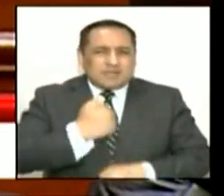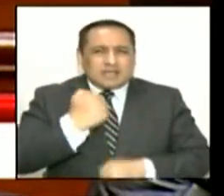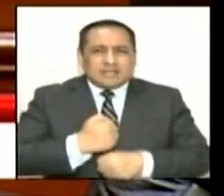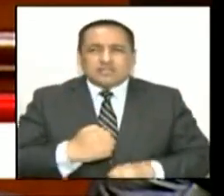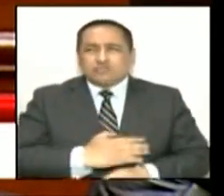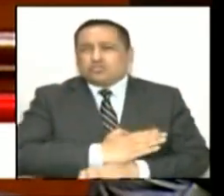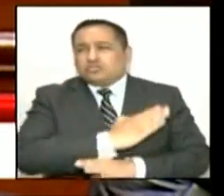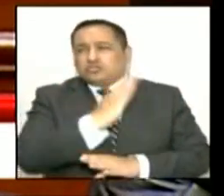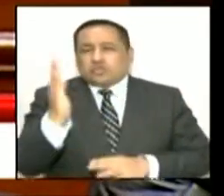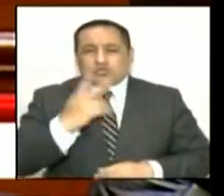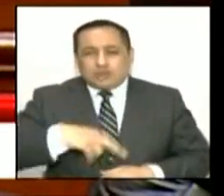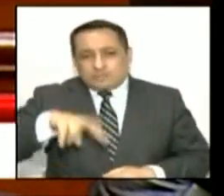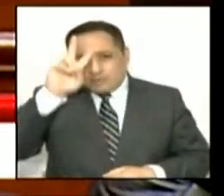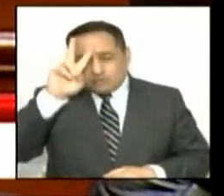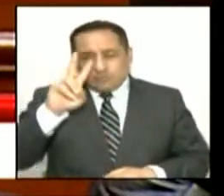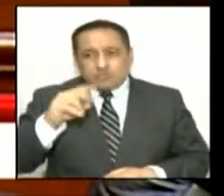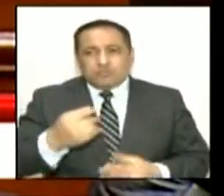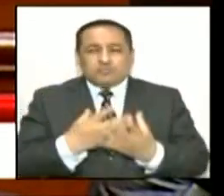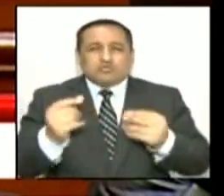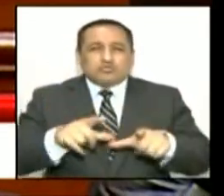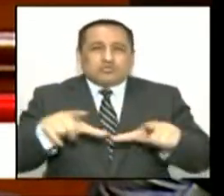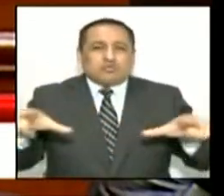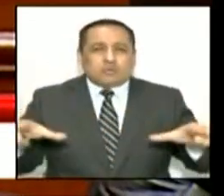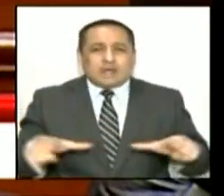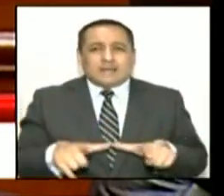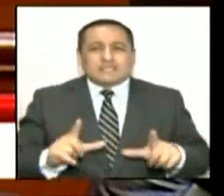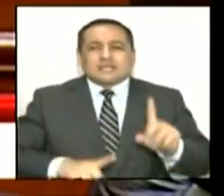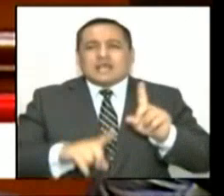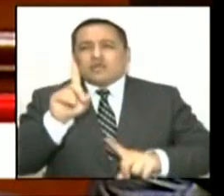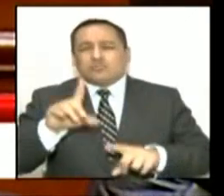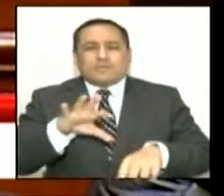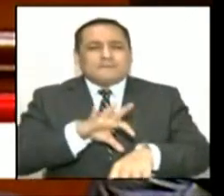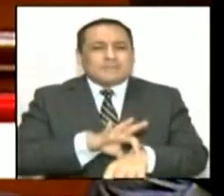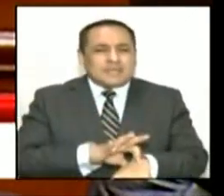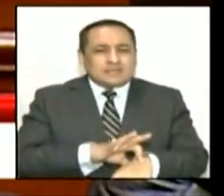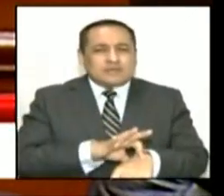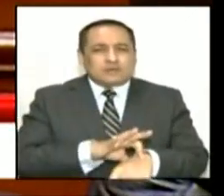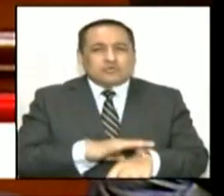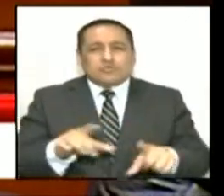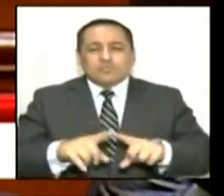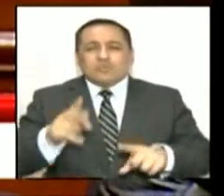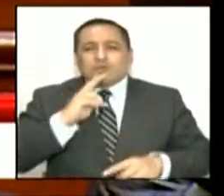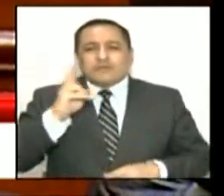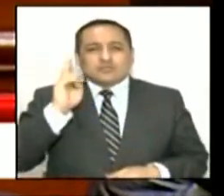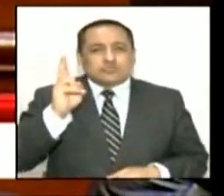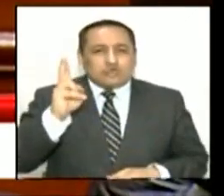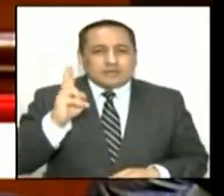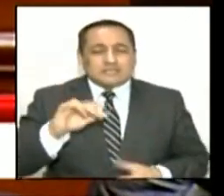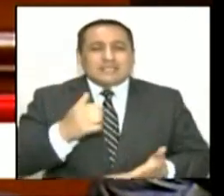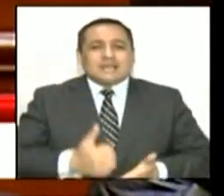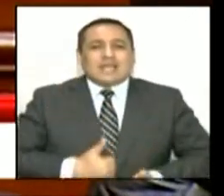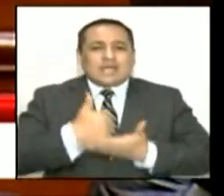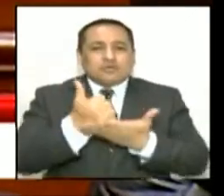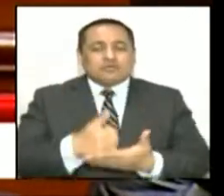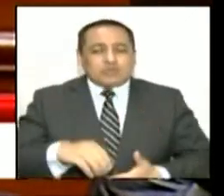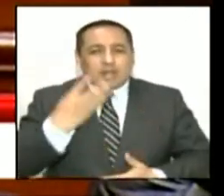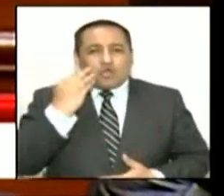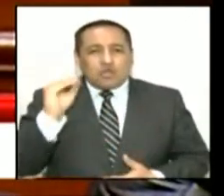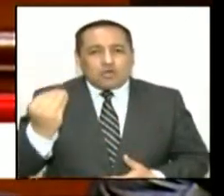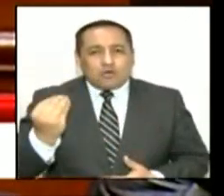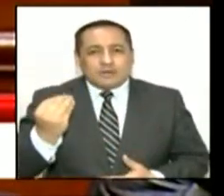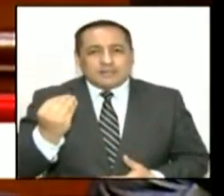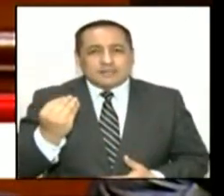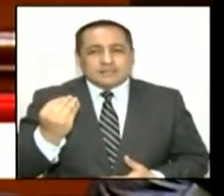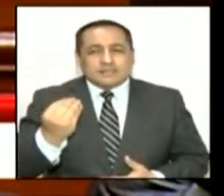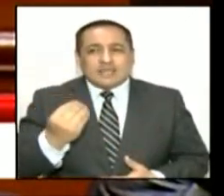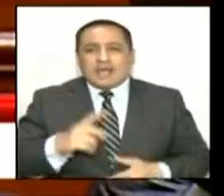todo el país, en los lugares más apartados, aquellos médicos, aquellos maestros que ayudan a los jóvenes, aquellos